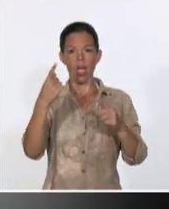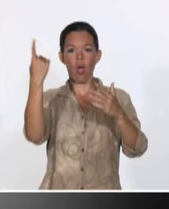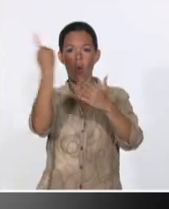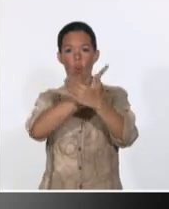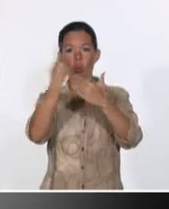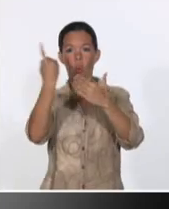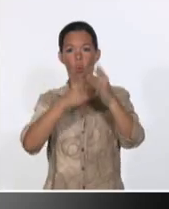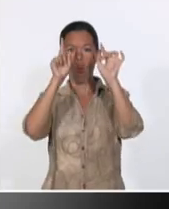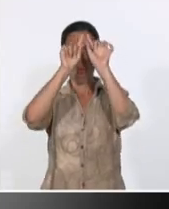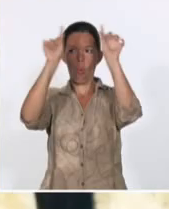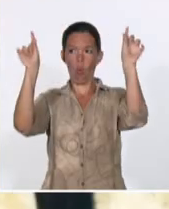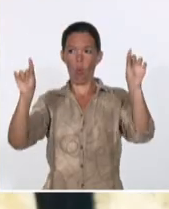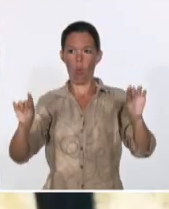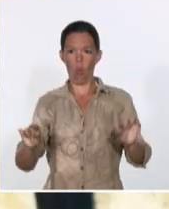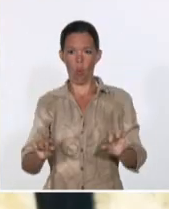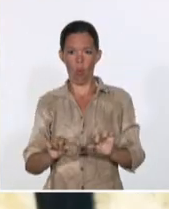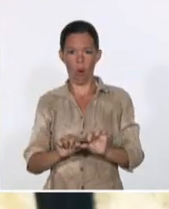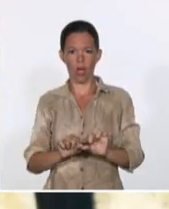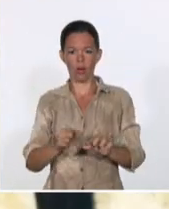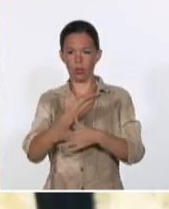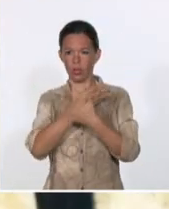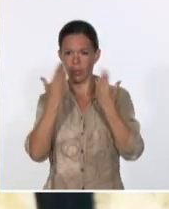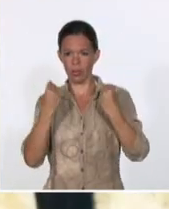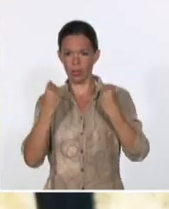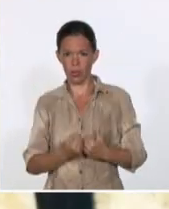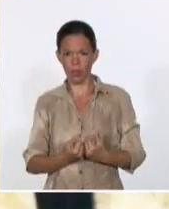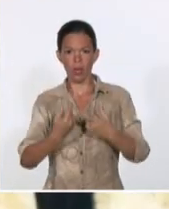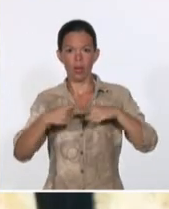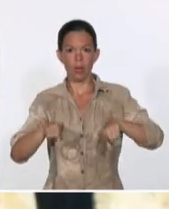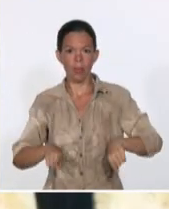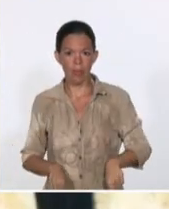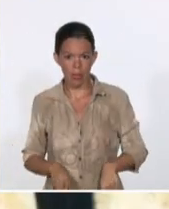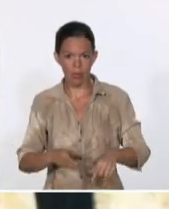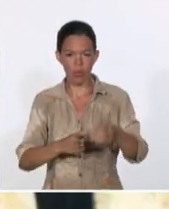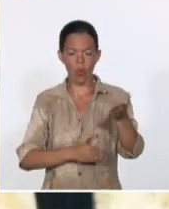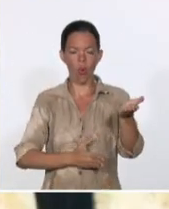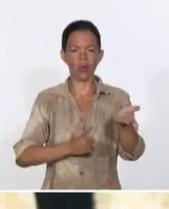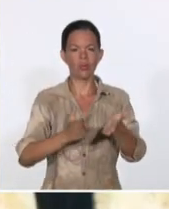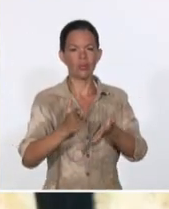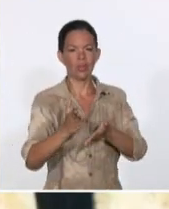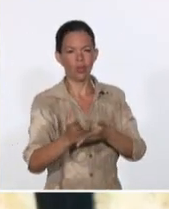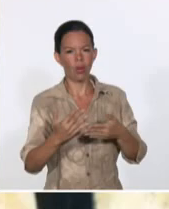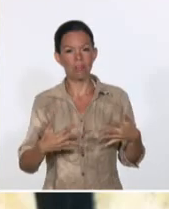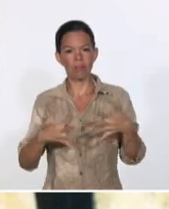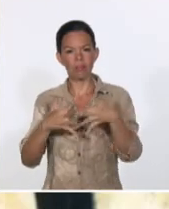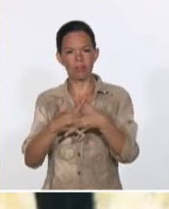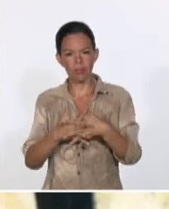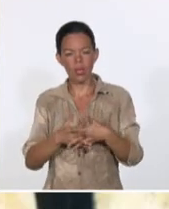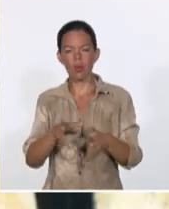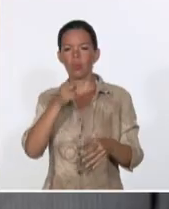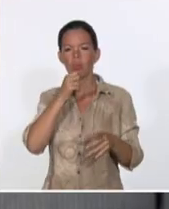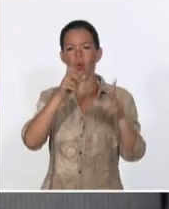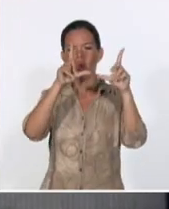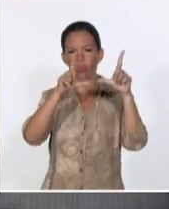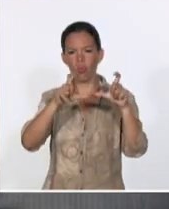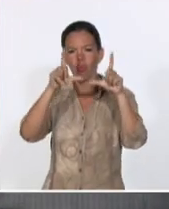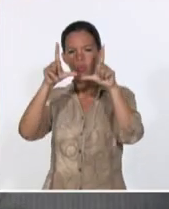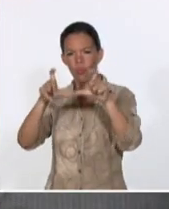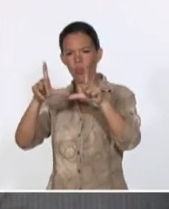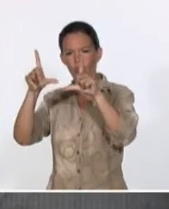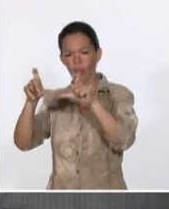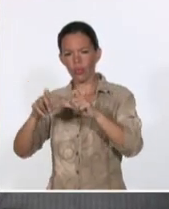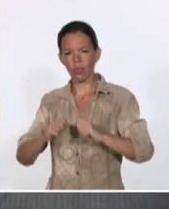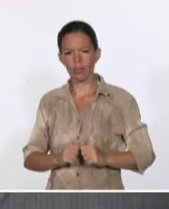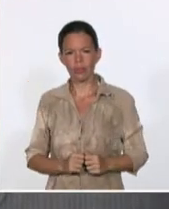él algunas fotografías. Sin embargo, abrió el camino para que el pintor pudiera retratar a Fidel a través de los años. Este